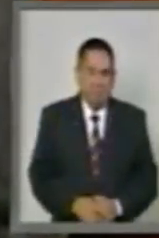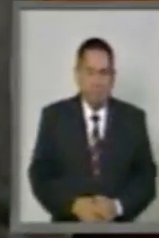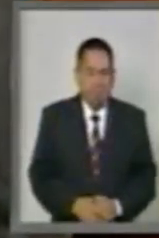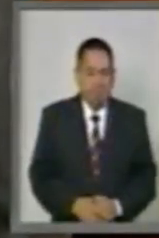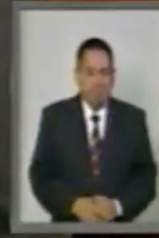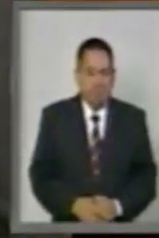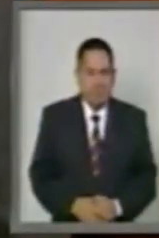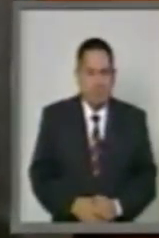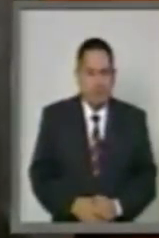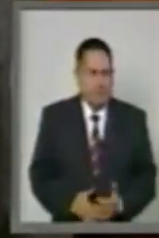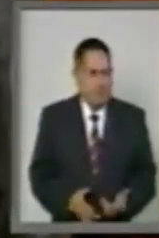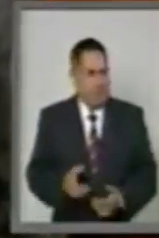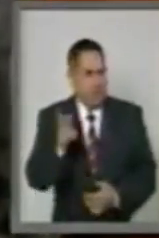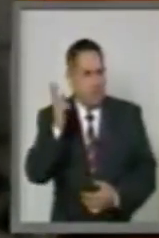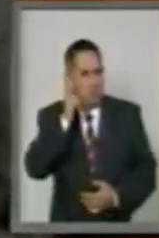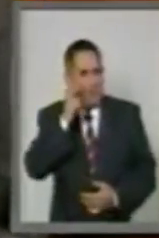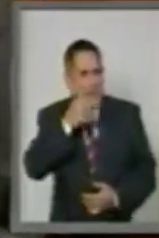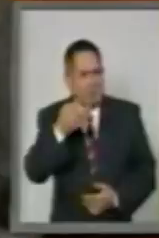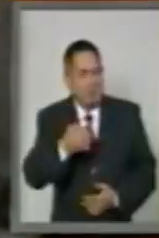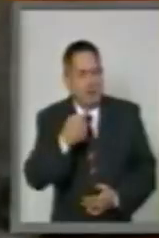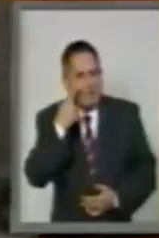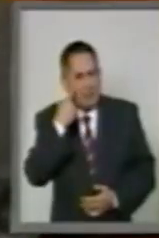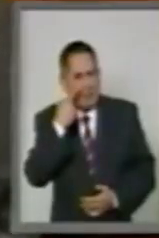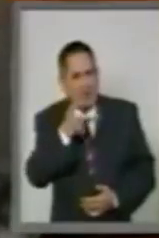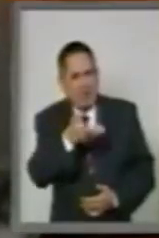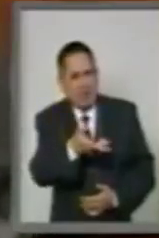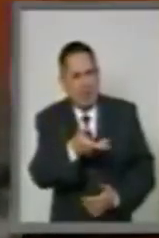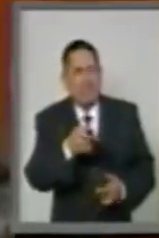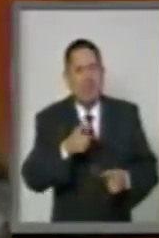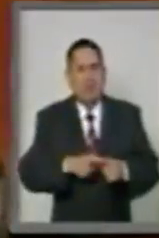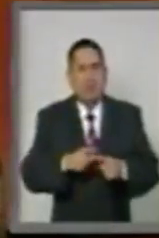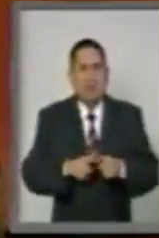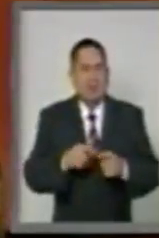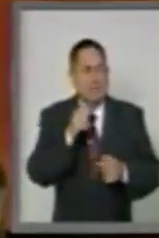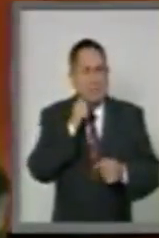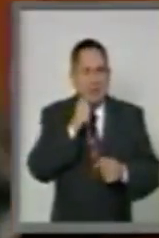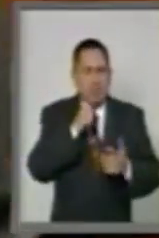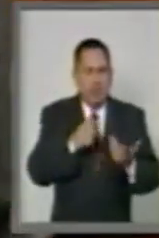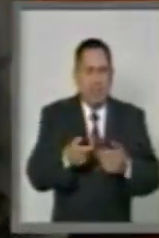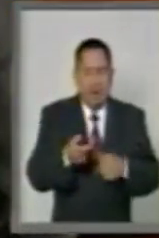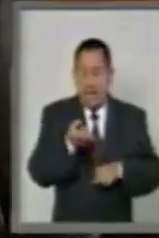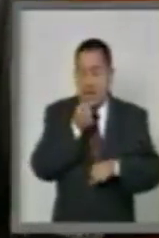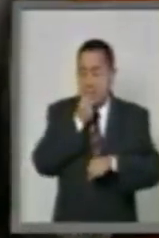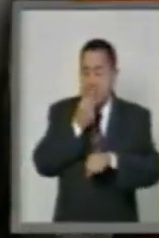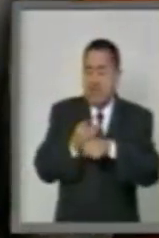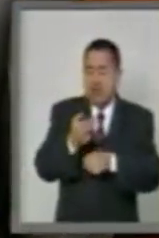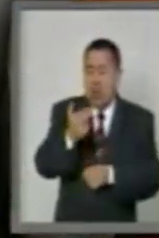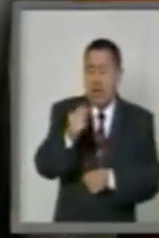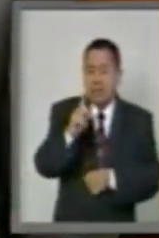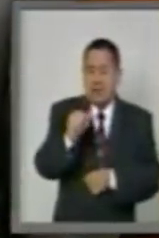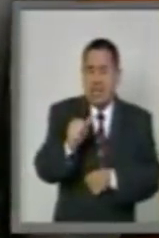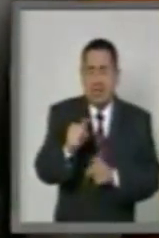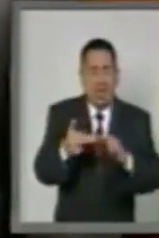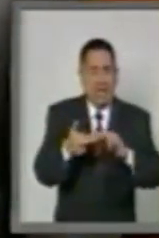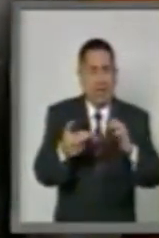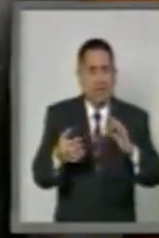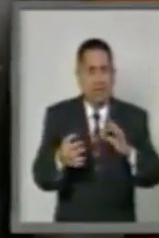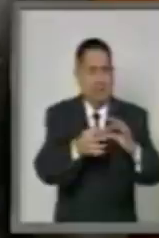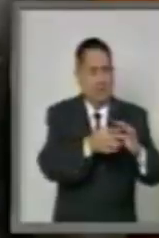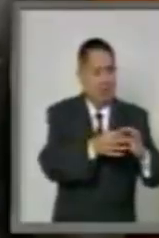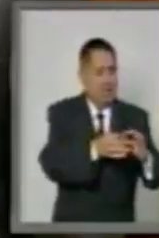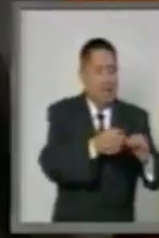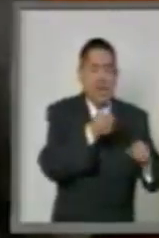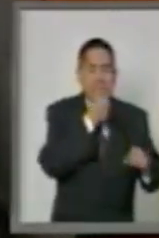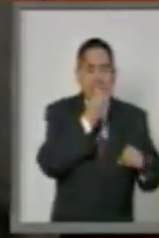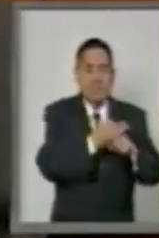¿Qué mejor prueba que la relación que existe siempre con el secretario de Hacienda y el secretario